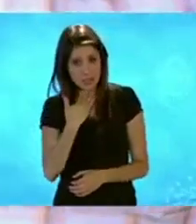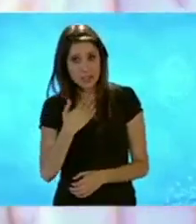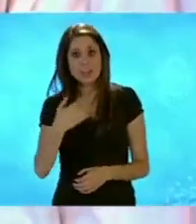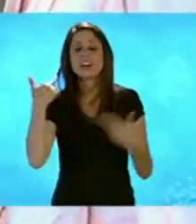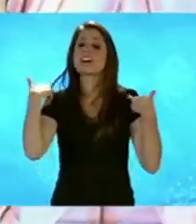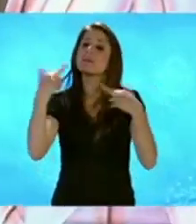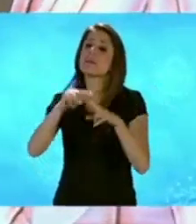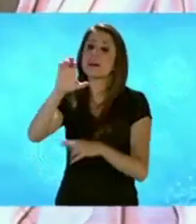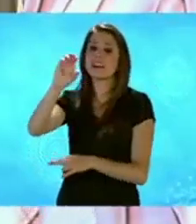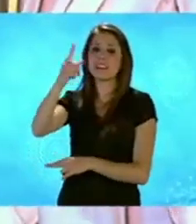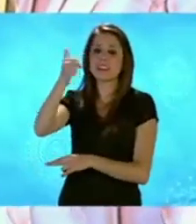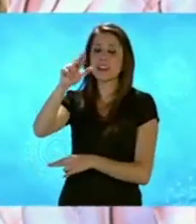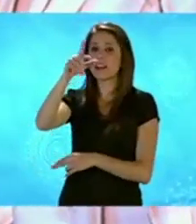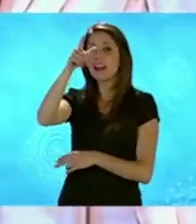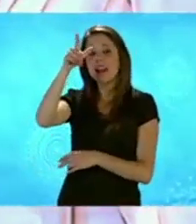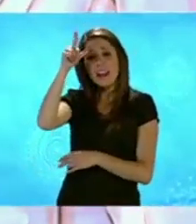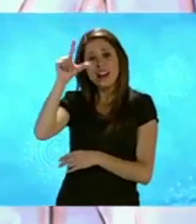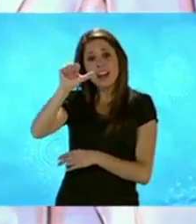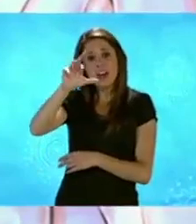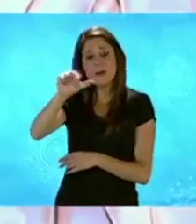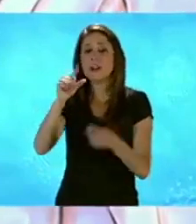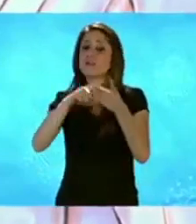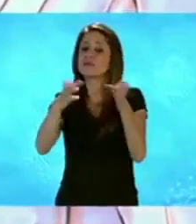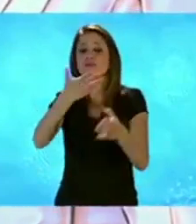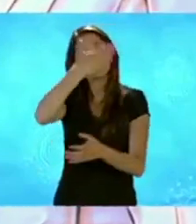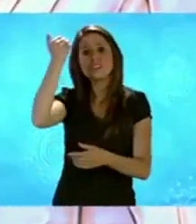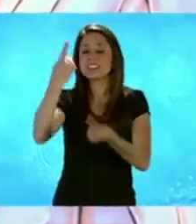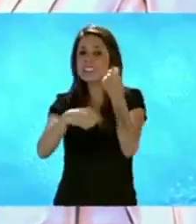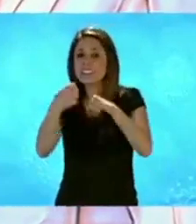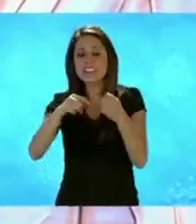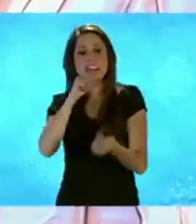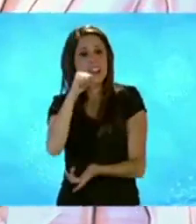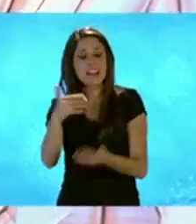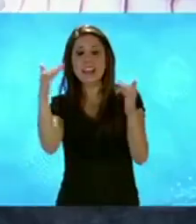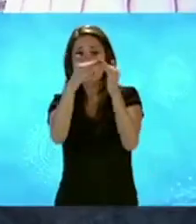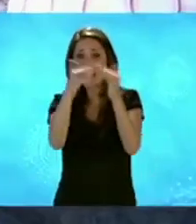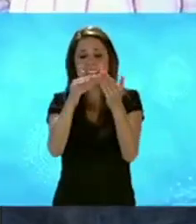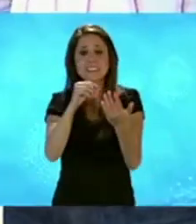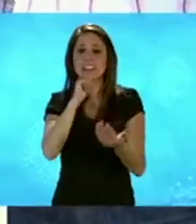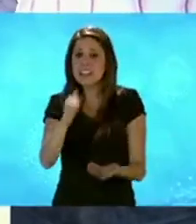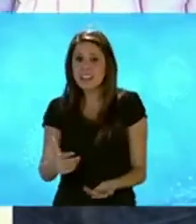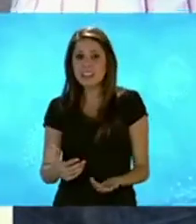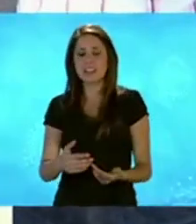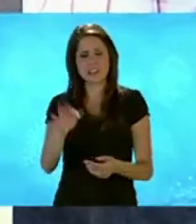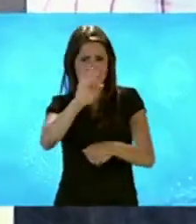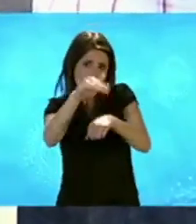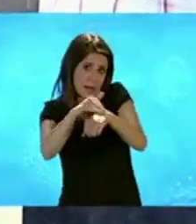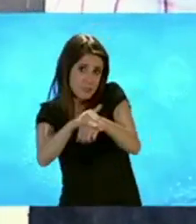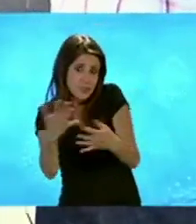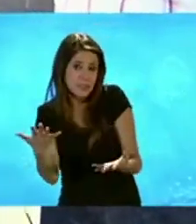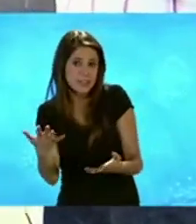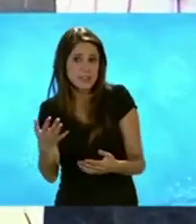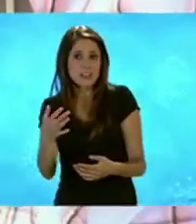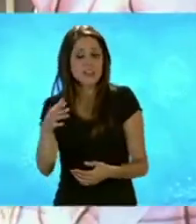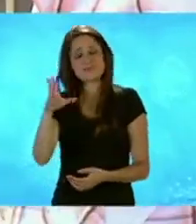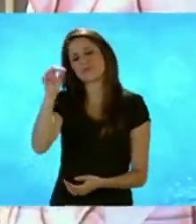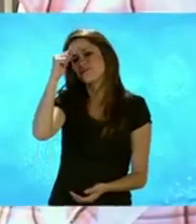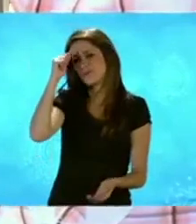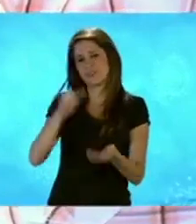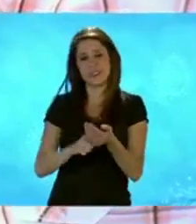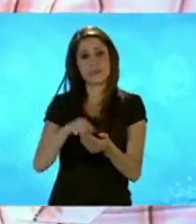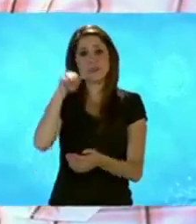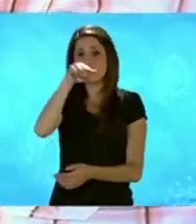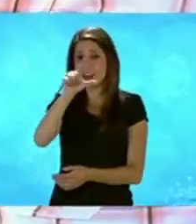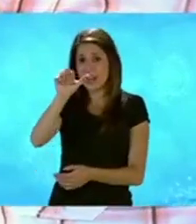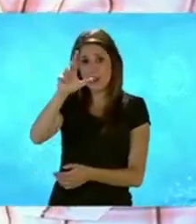profesor Edgar, Laura no aparece, no fue a la tienda y tampoco está en la Casa de la Cultura. ¿Estará con alguna amiga? Ay, no lo creo.